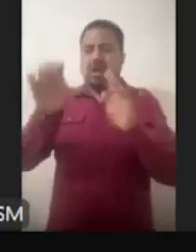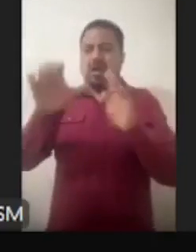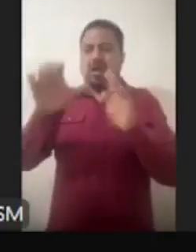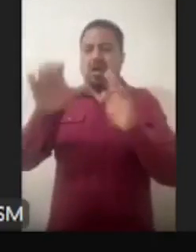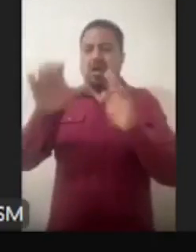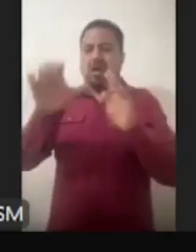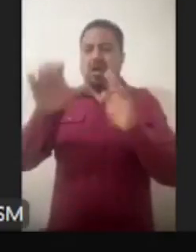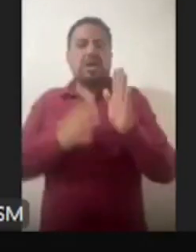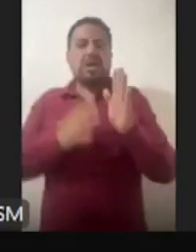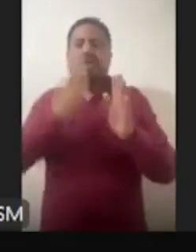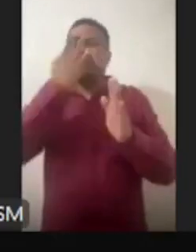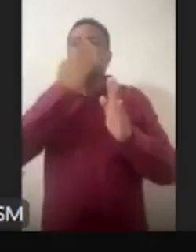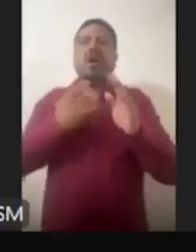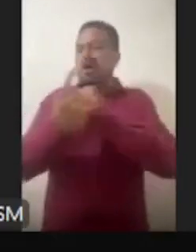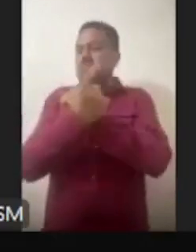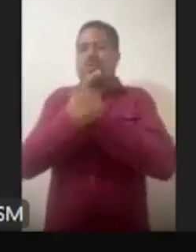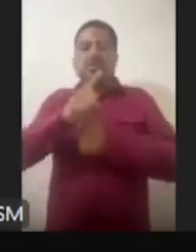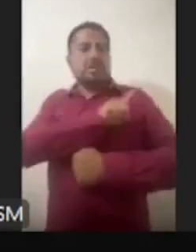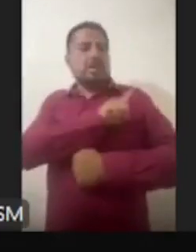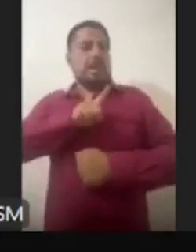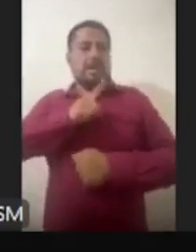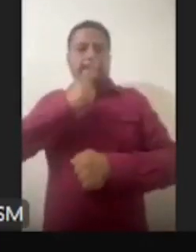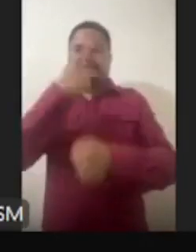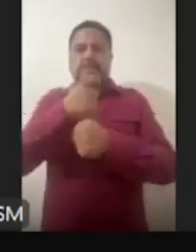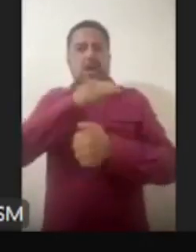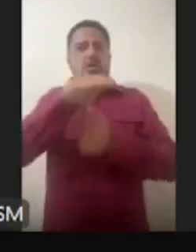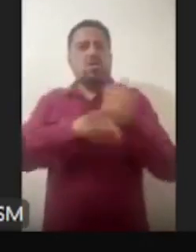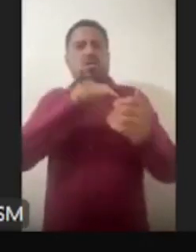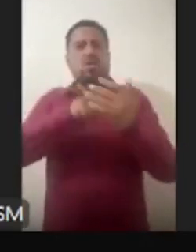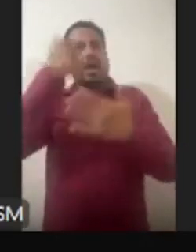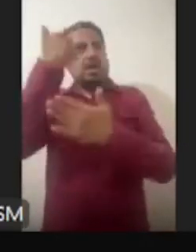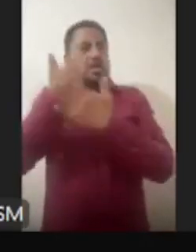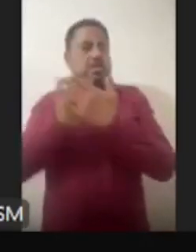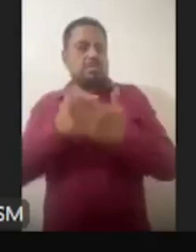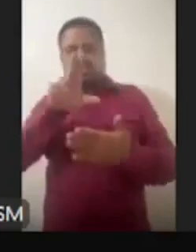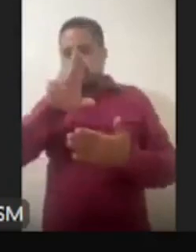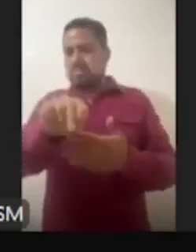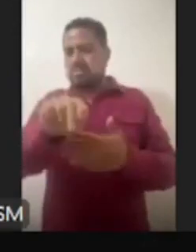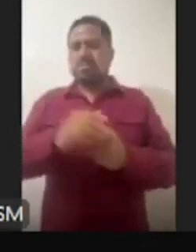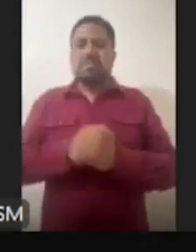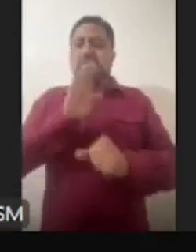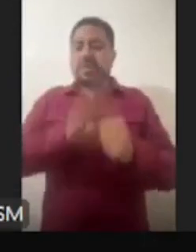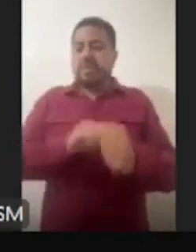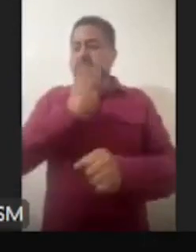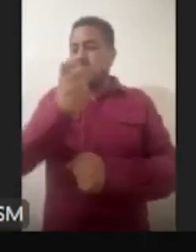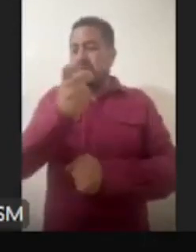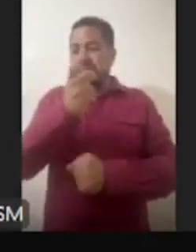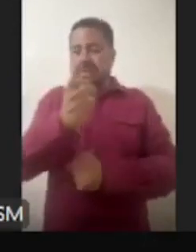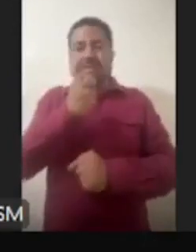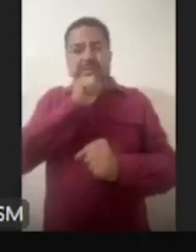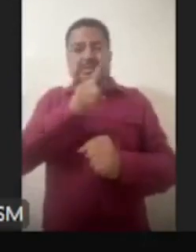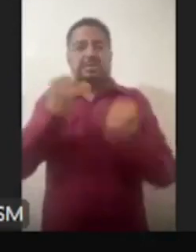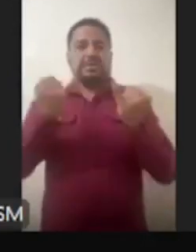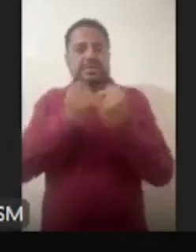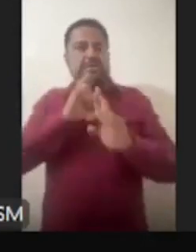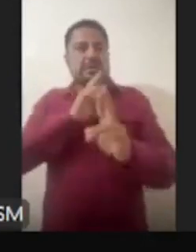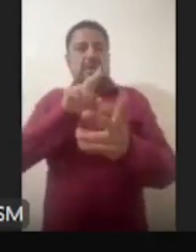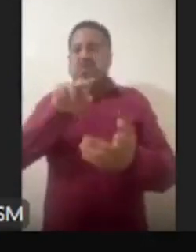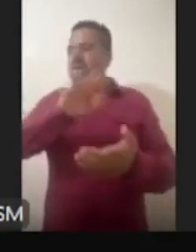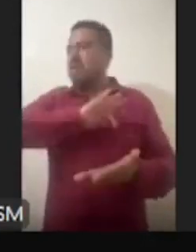deban ocupar las primeras posiciones de la lista. Por lo que en ese sentido también resulta inoperante el tercer tema de